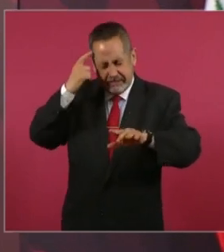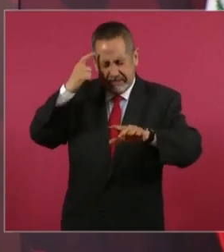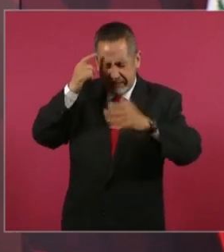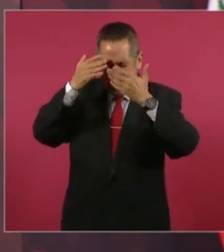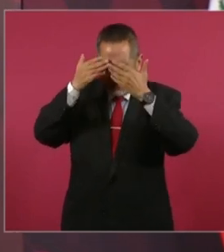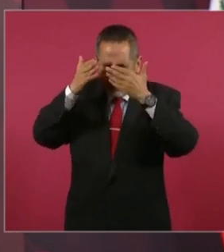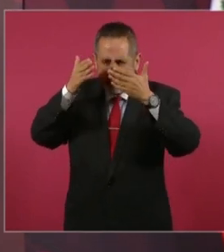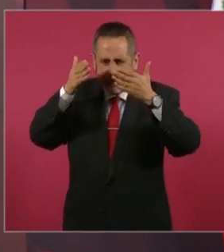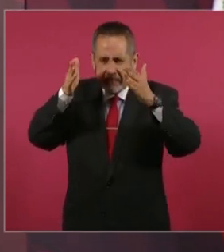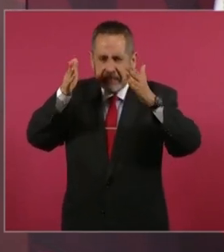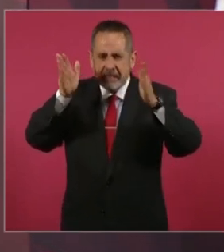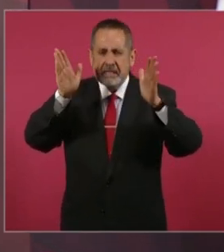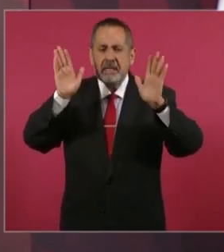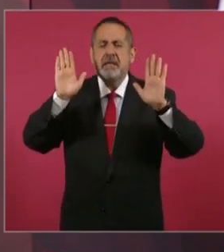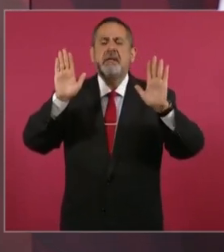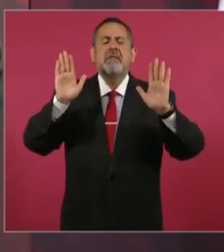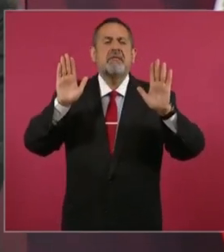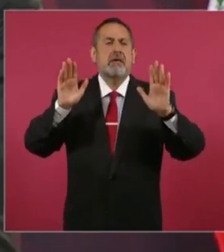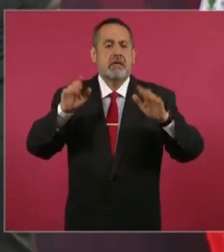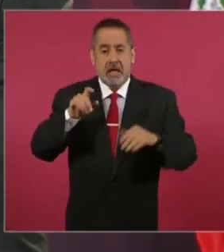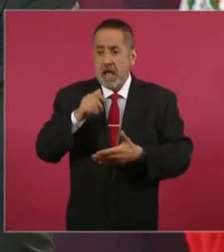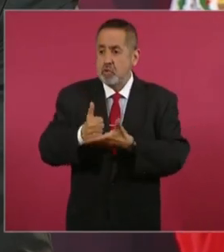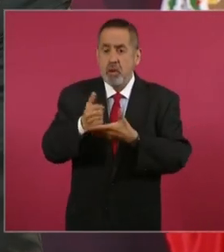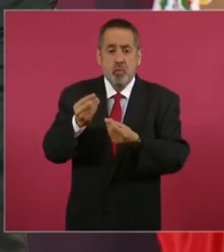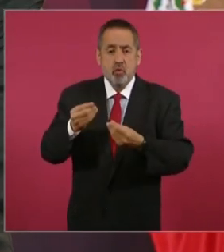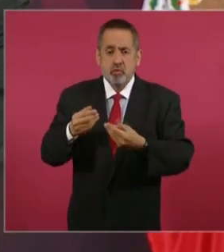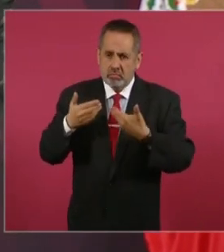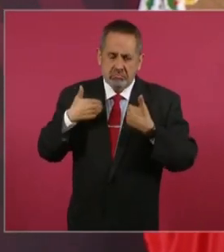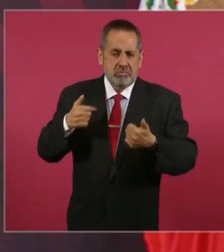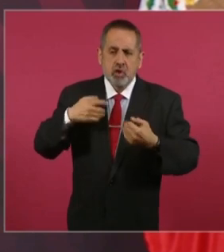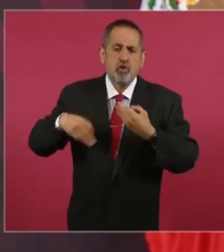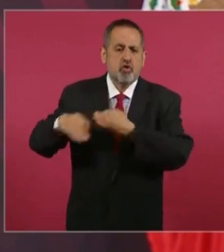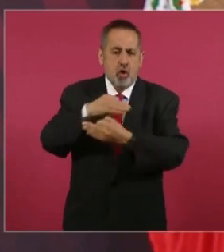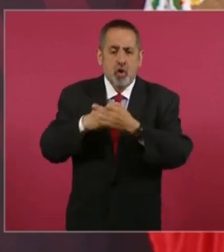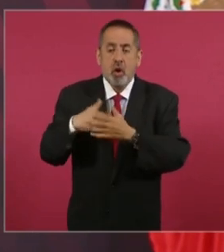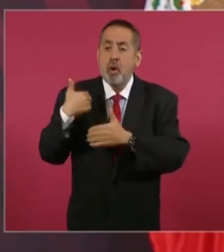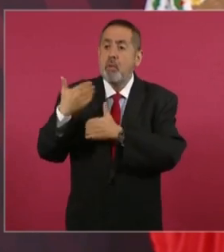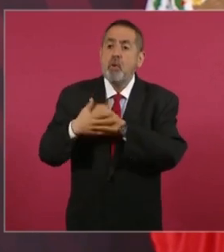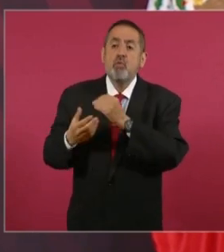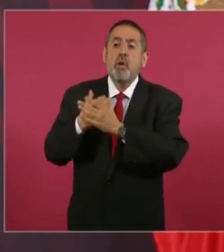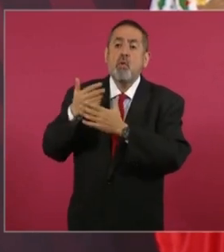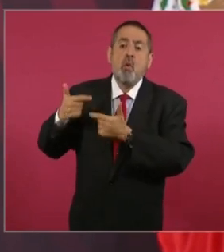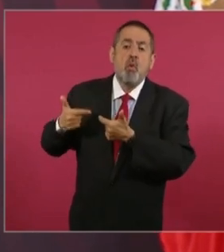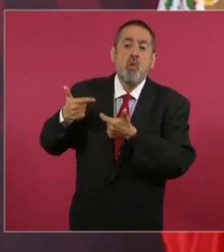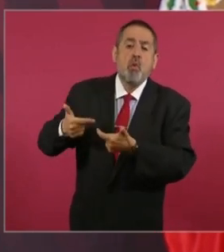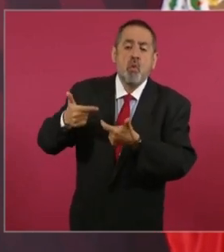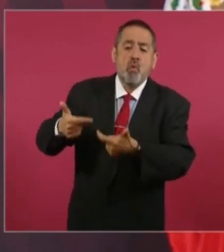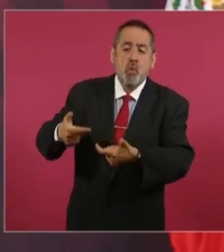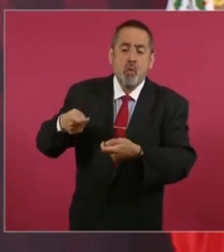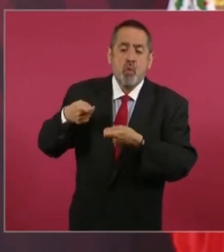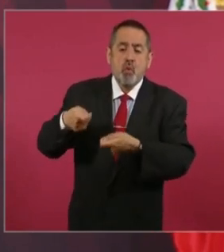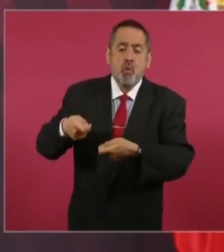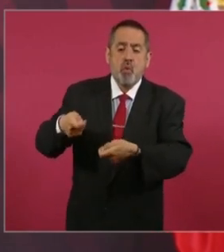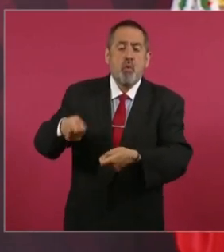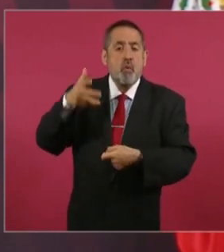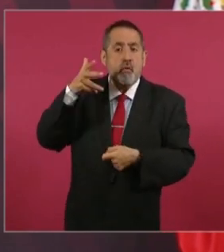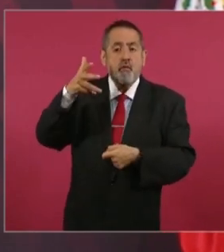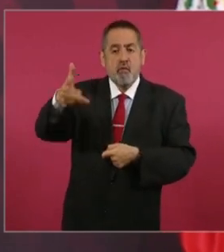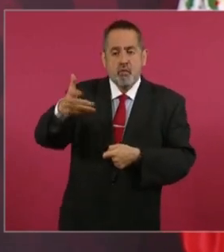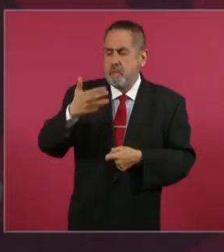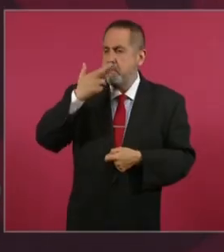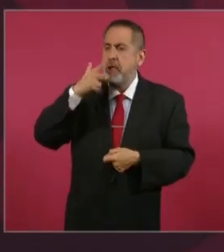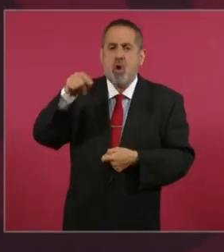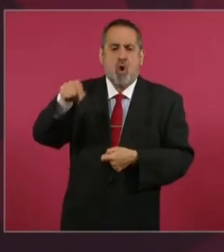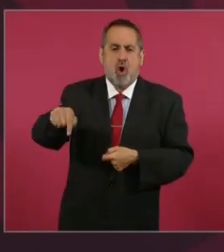a ayudar mucho y no sólo a nosotros sino a las nuevas generaciones porque así